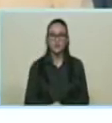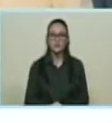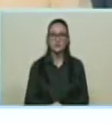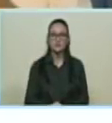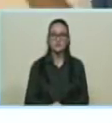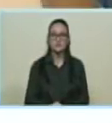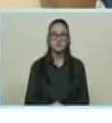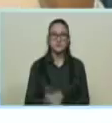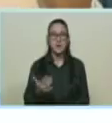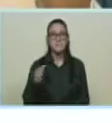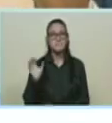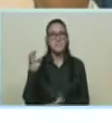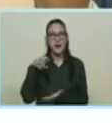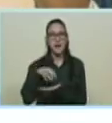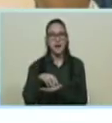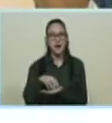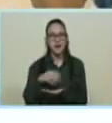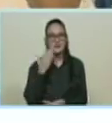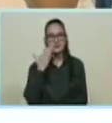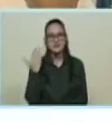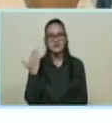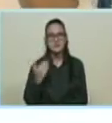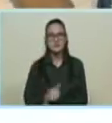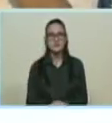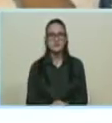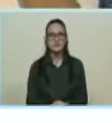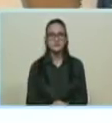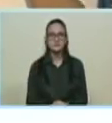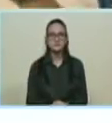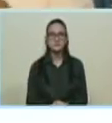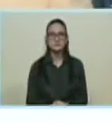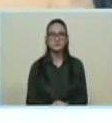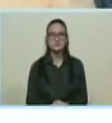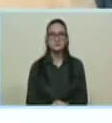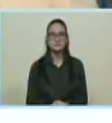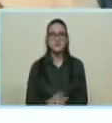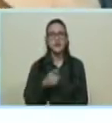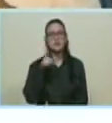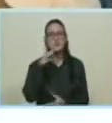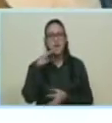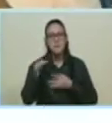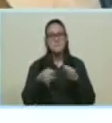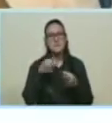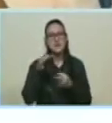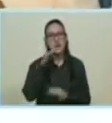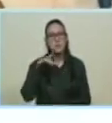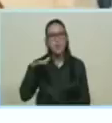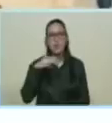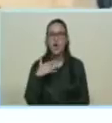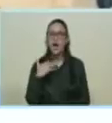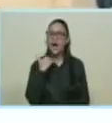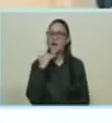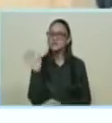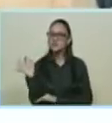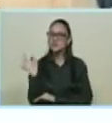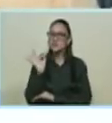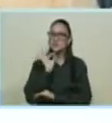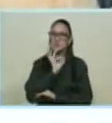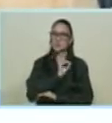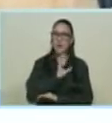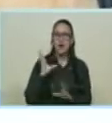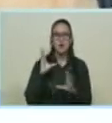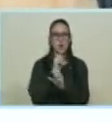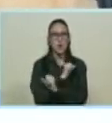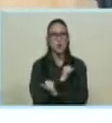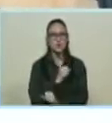Ingenio, Maracay. Por favor, Luis, explícale a nuestro pueblo, ya casi cayendo la noche de